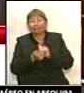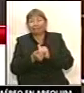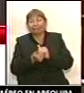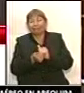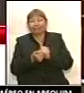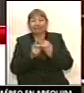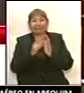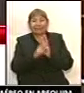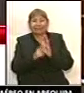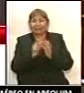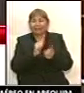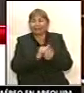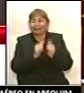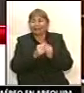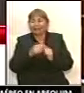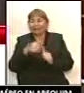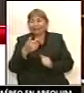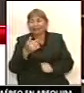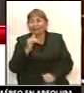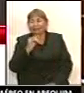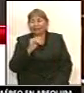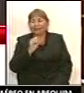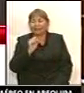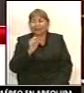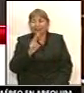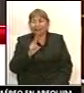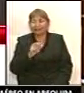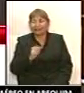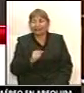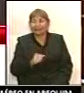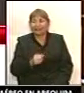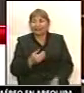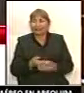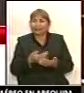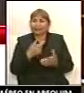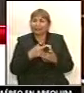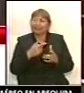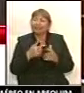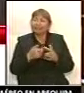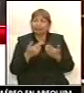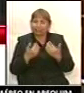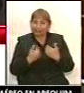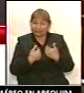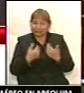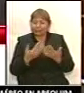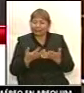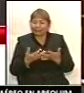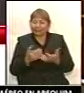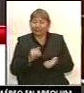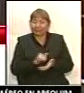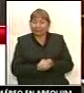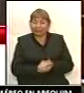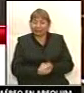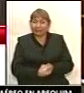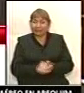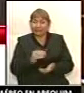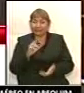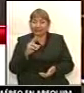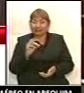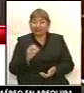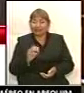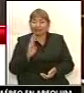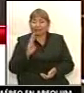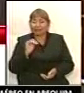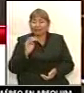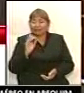acción de un mes a otro. IGSA Forestal S.A.C. Entonces, si queremos realmente que Agrobanco en esta nueva